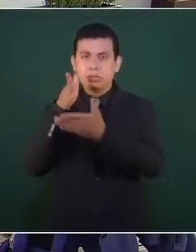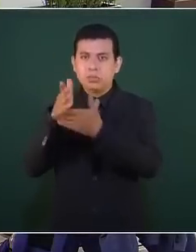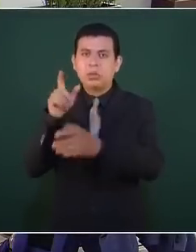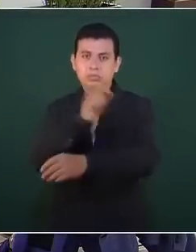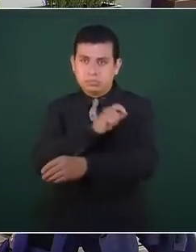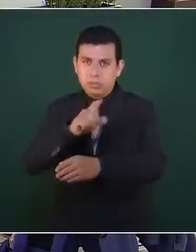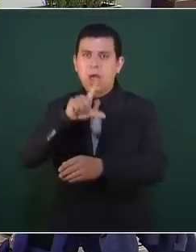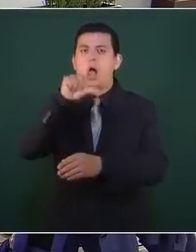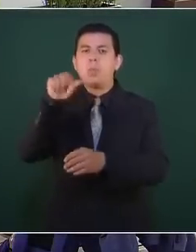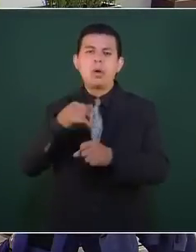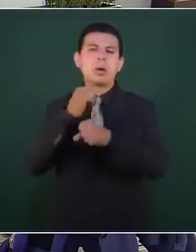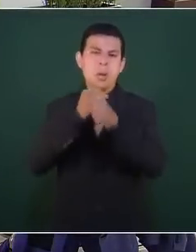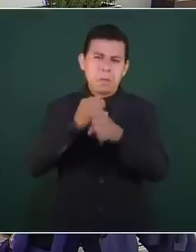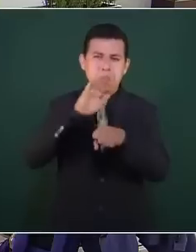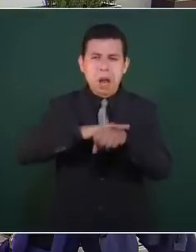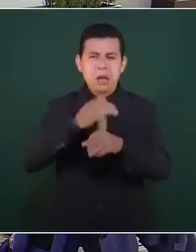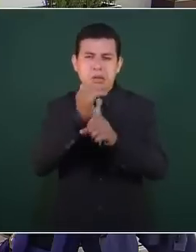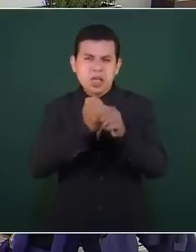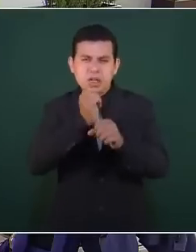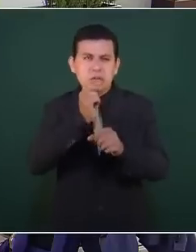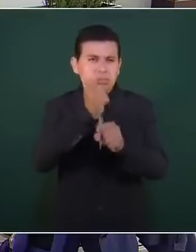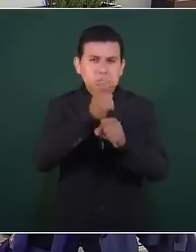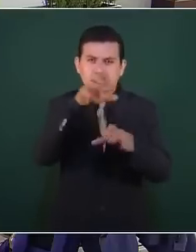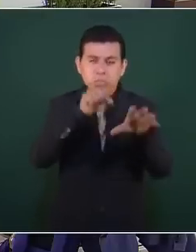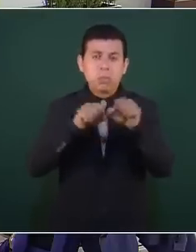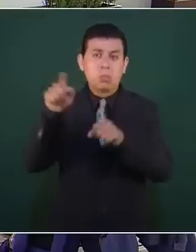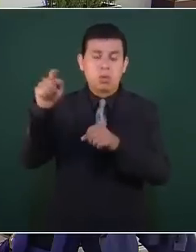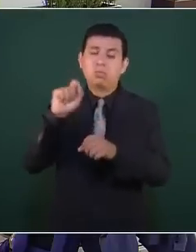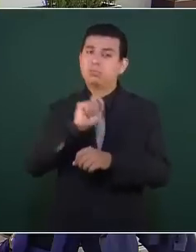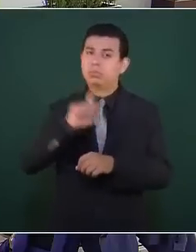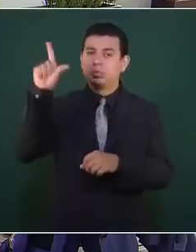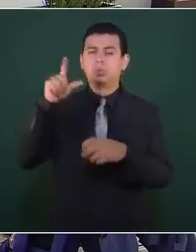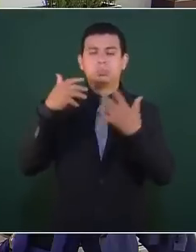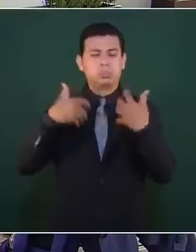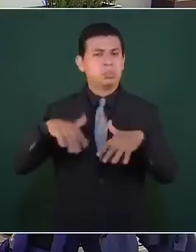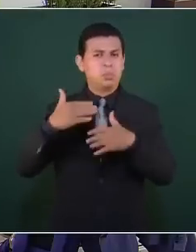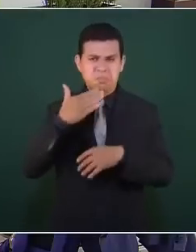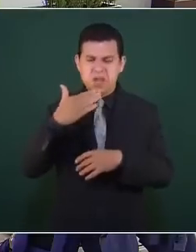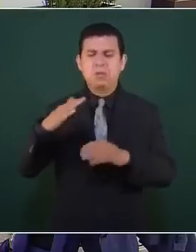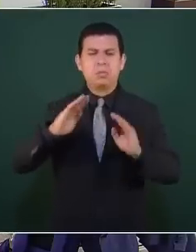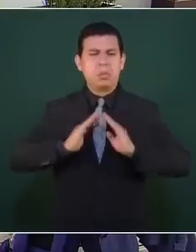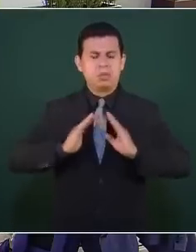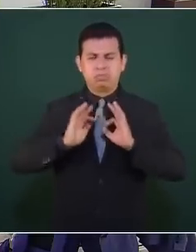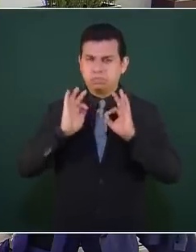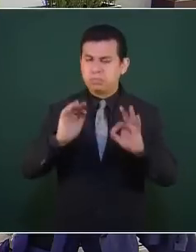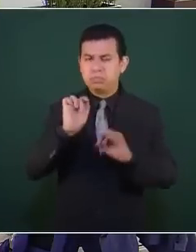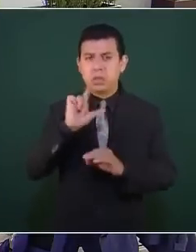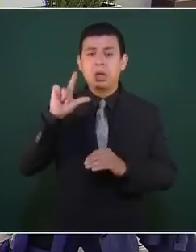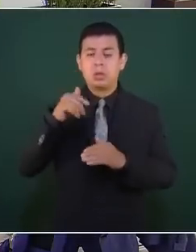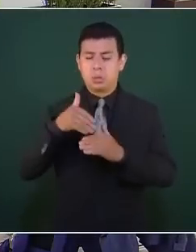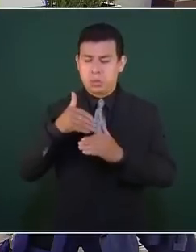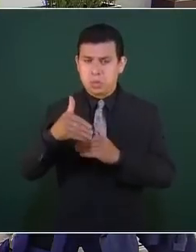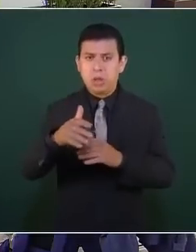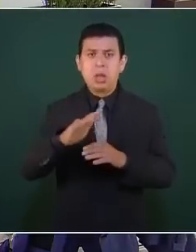de primera, porque en muy poco tiempo ya